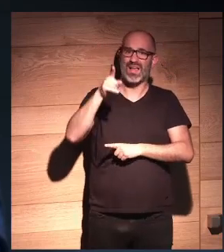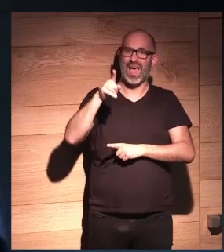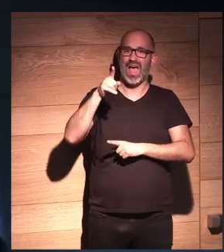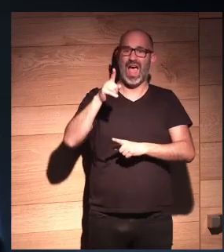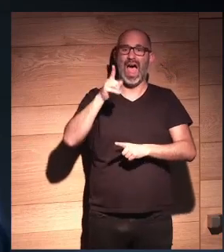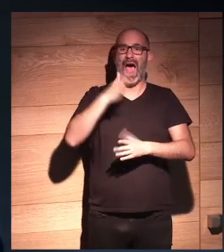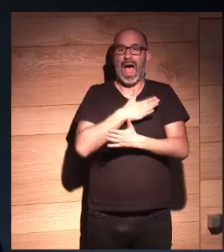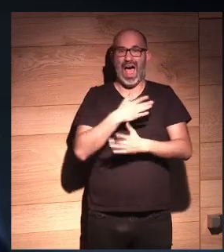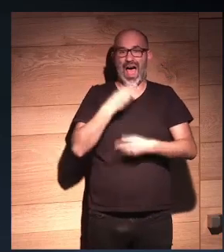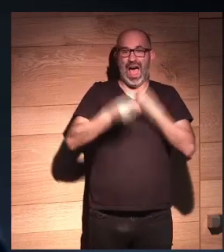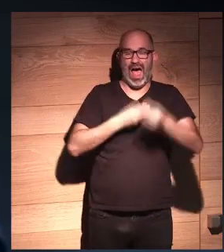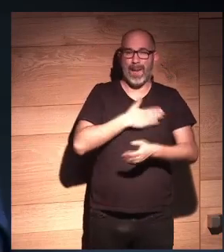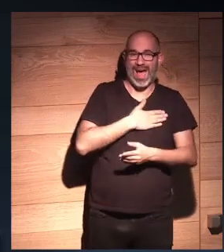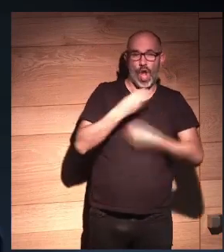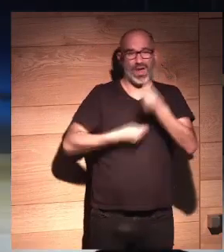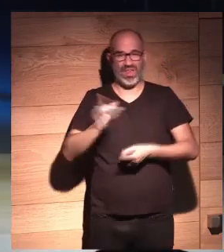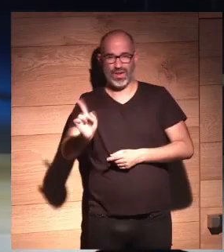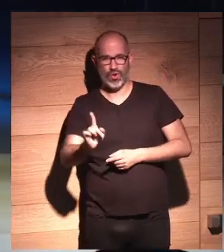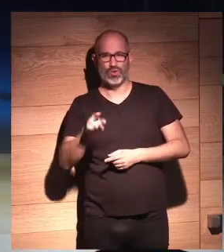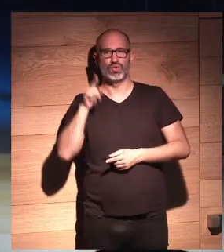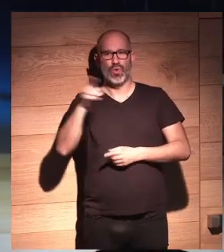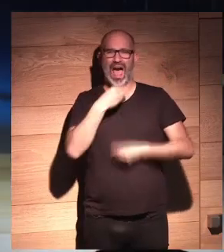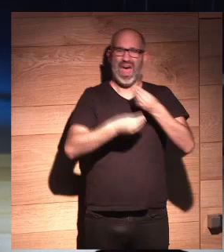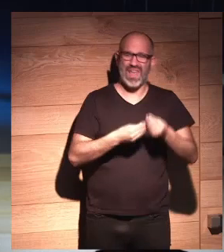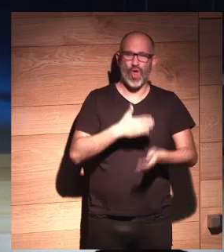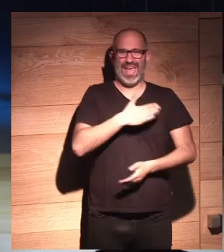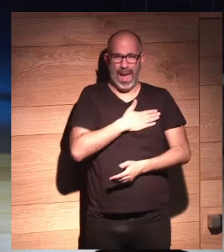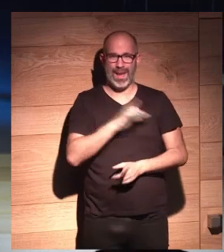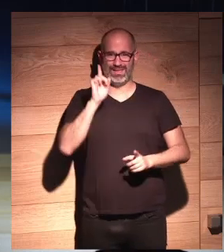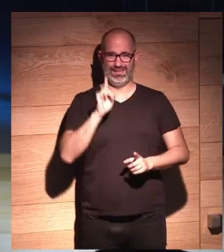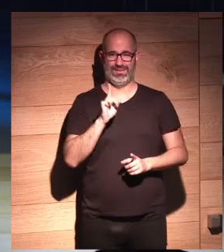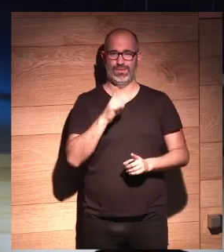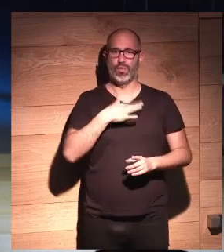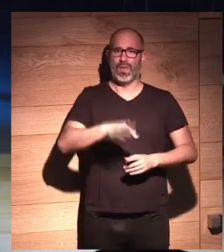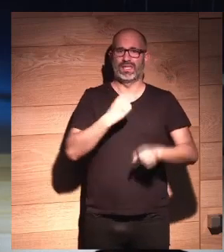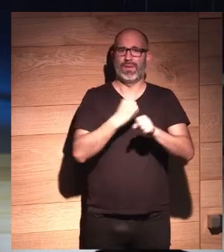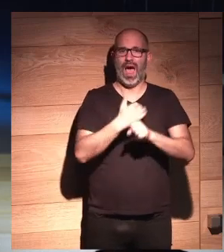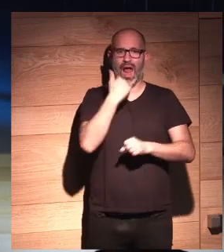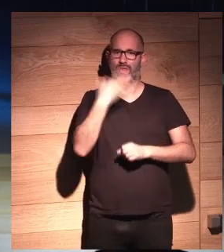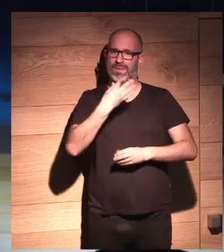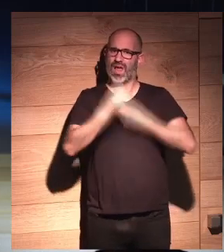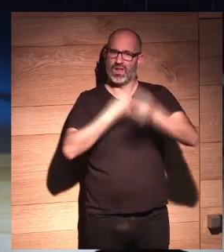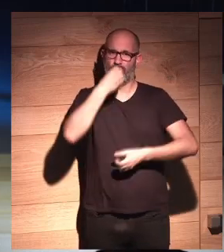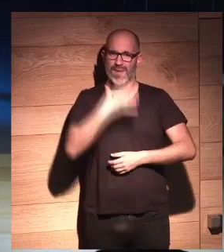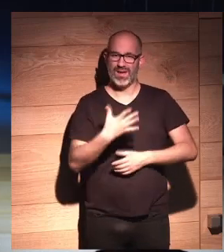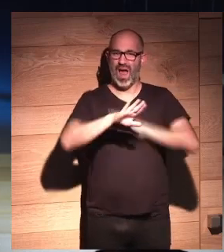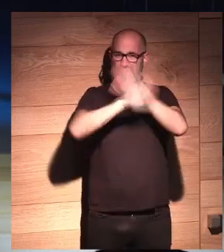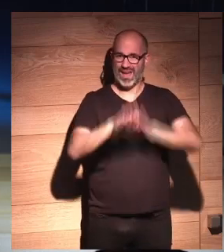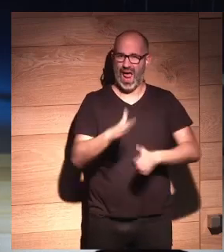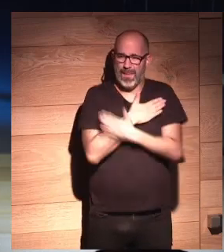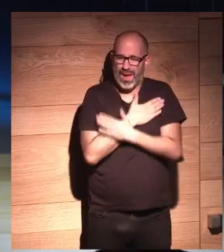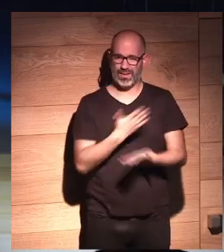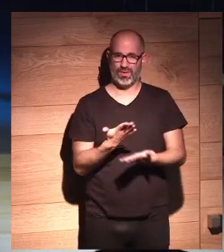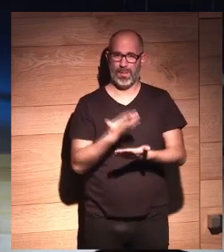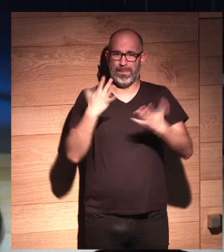que amas. Es totalmente al revés. Está bien, ¿vale? A lo mejor puedes trabajar en algo y tienes que hacerlo bien y tienes que terminar amándolo, pero no es